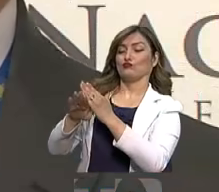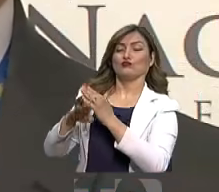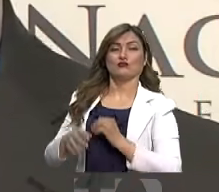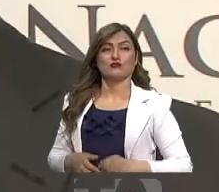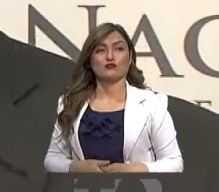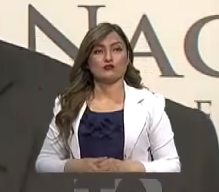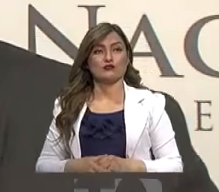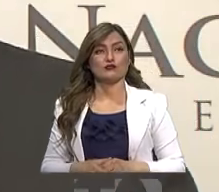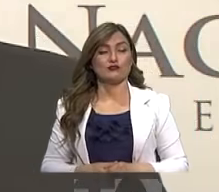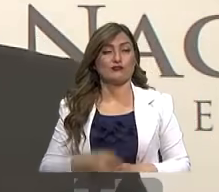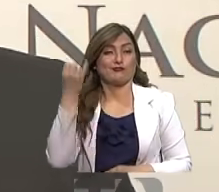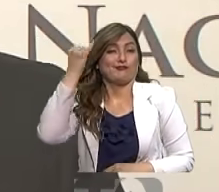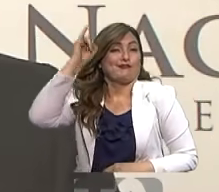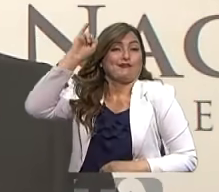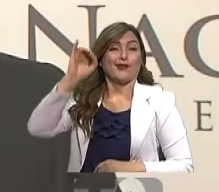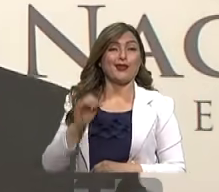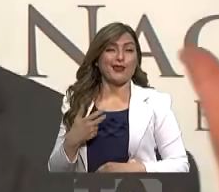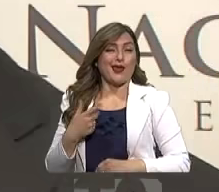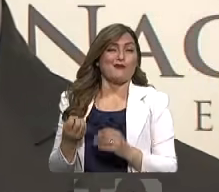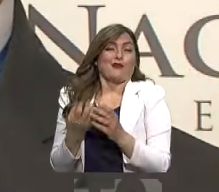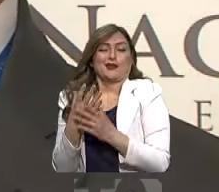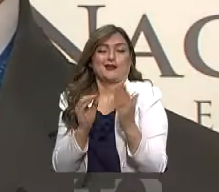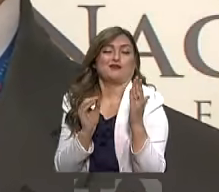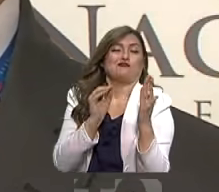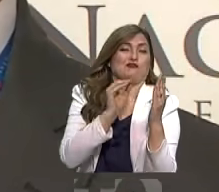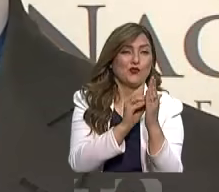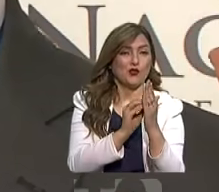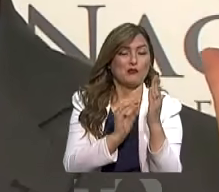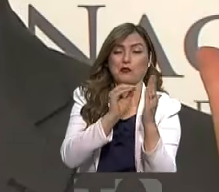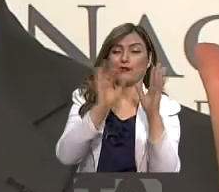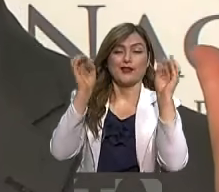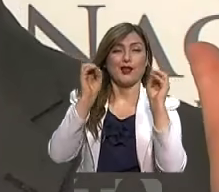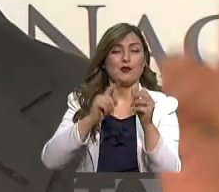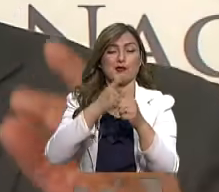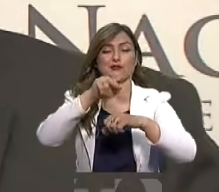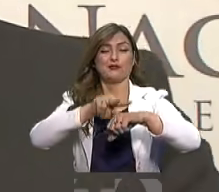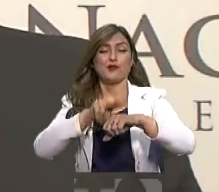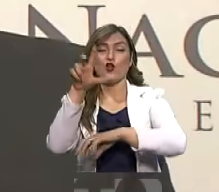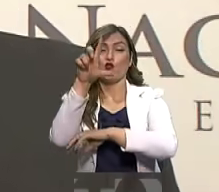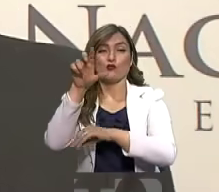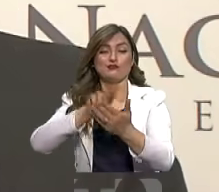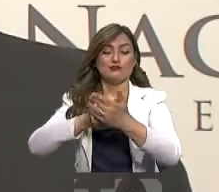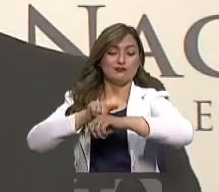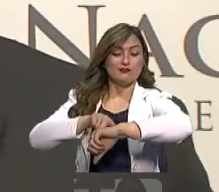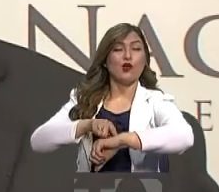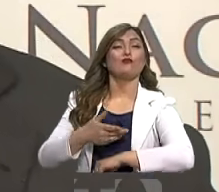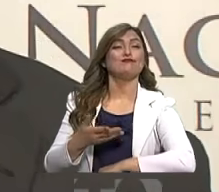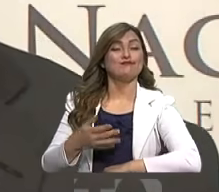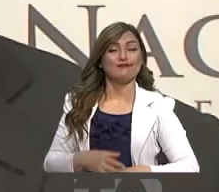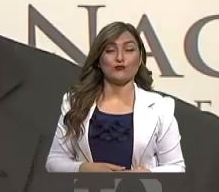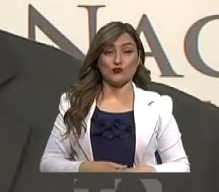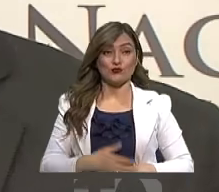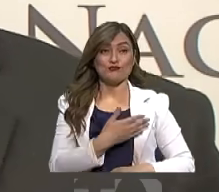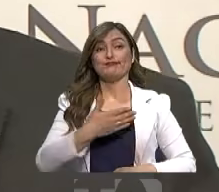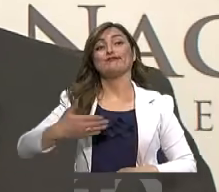inventaron este pleno del día de hoy, que no estaba en agenda. Por primera vez, sesionamos un día lunes, justo la hora en que el